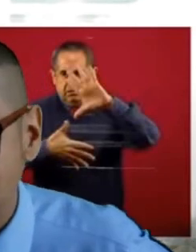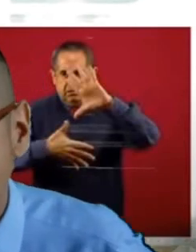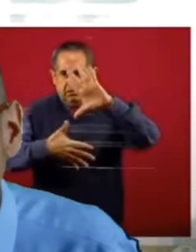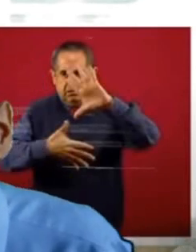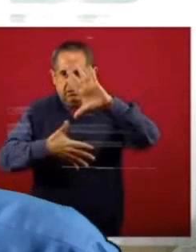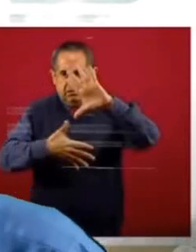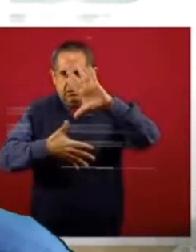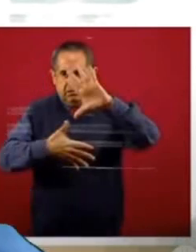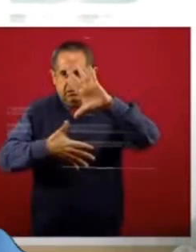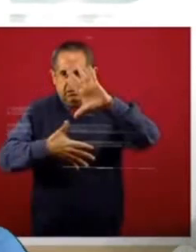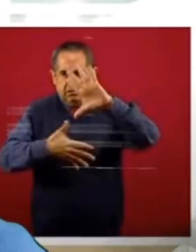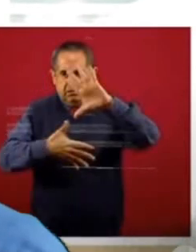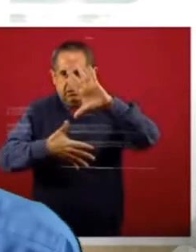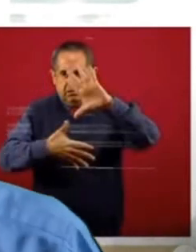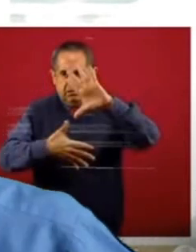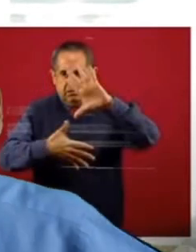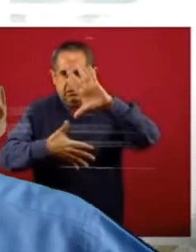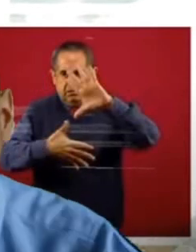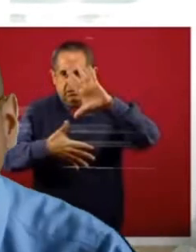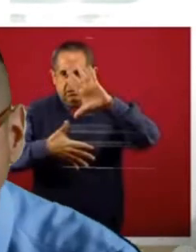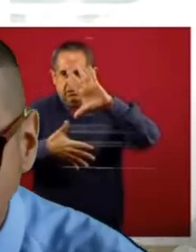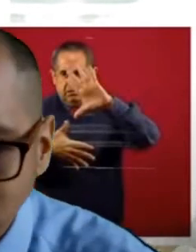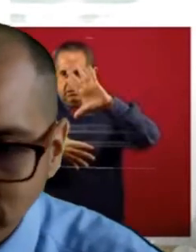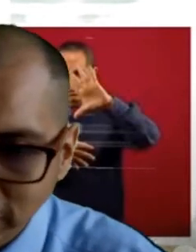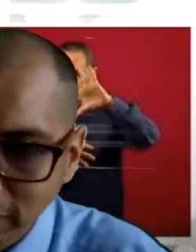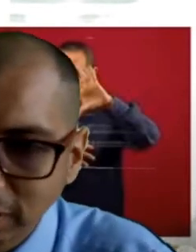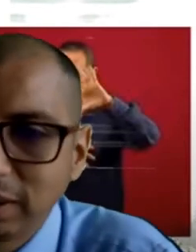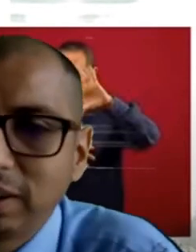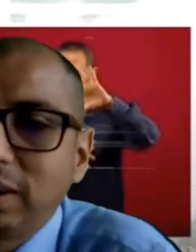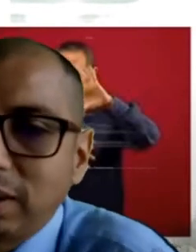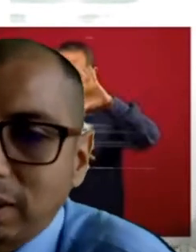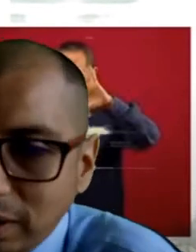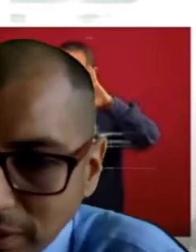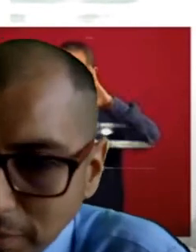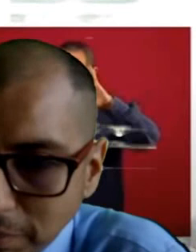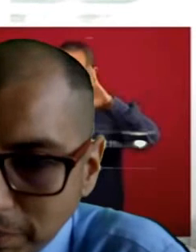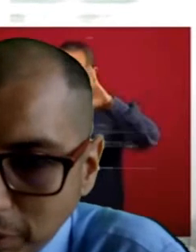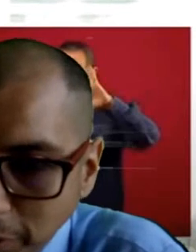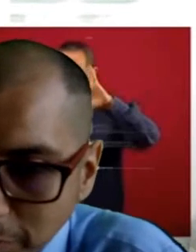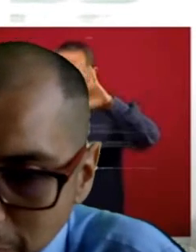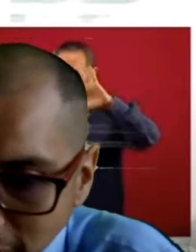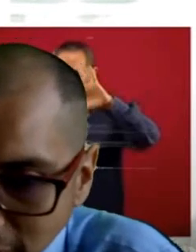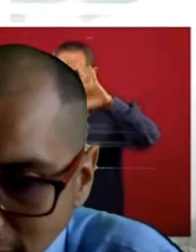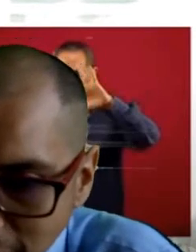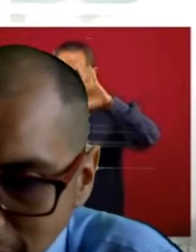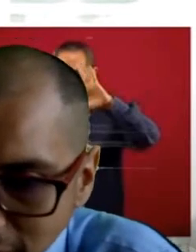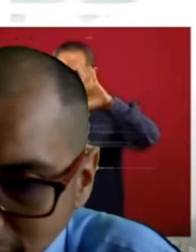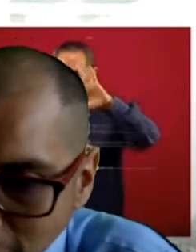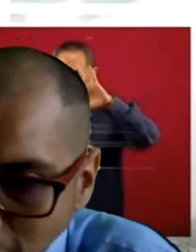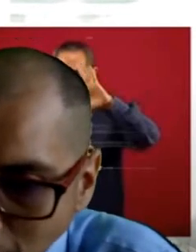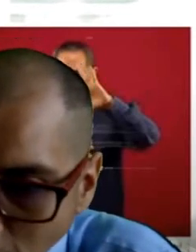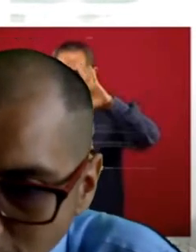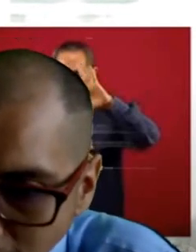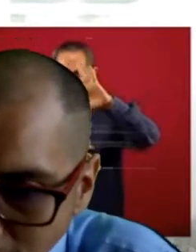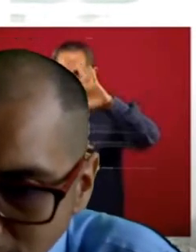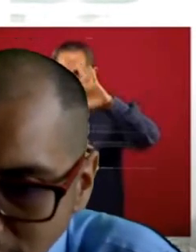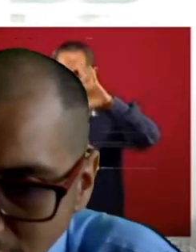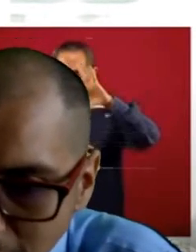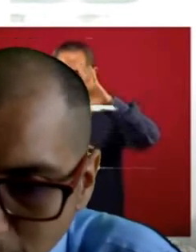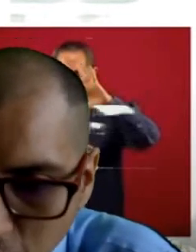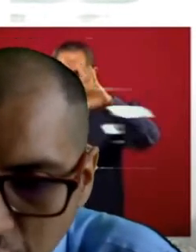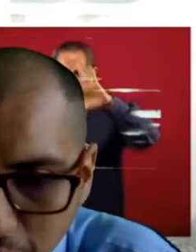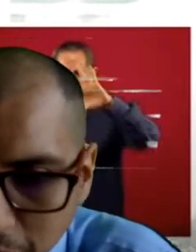youtubers que se cerraron y apenas pudieron salir de colombia pero podemos ver claramente que colombia